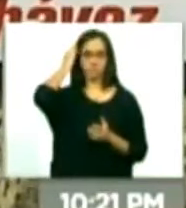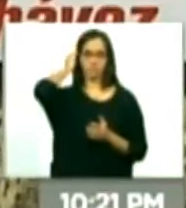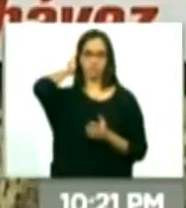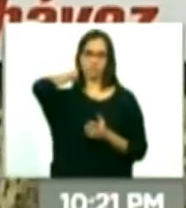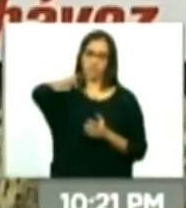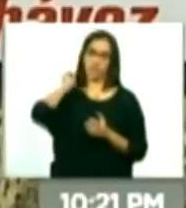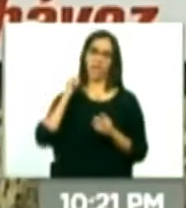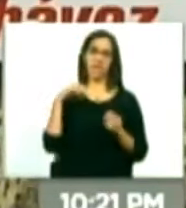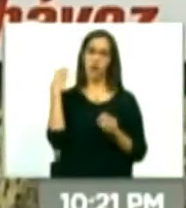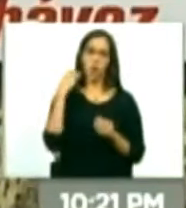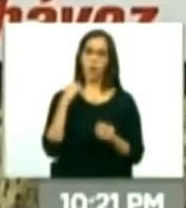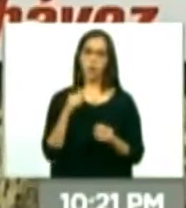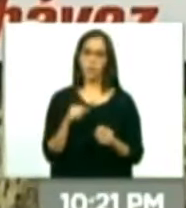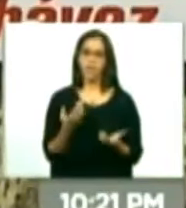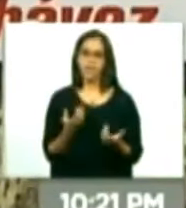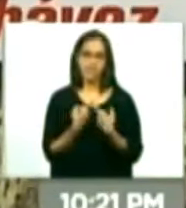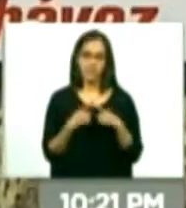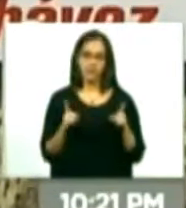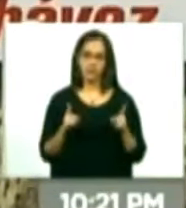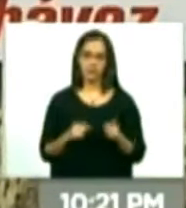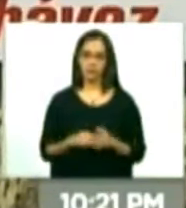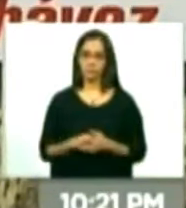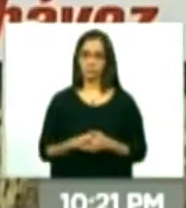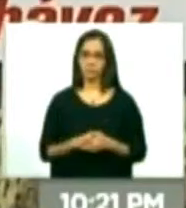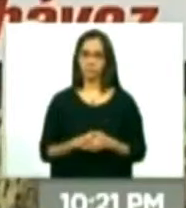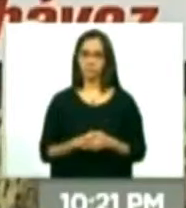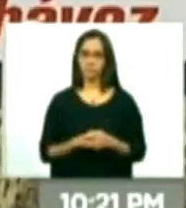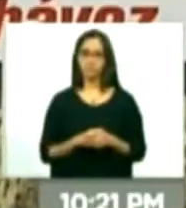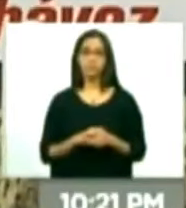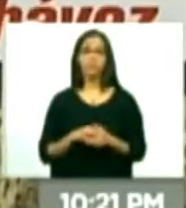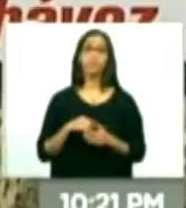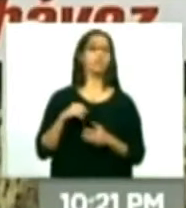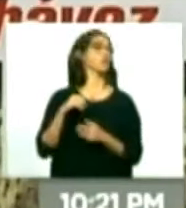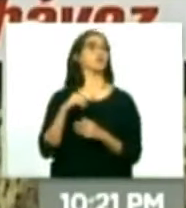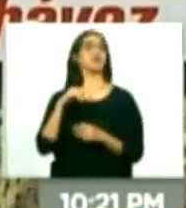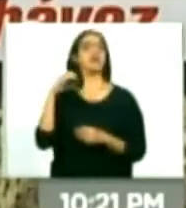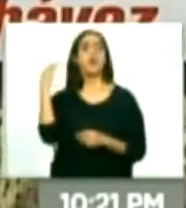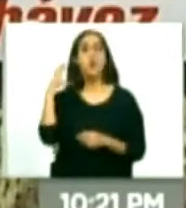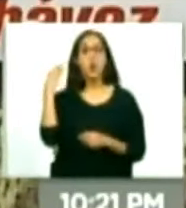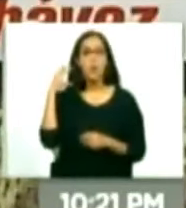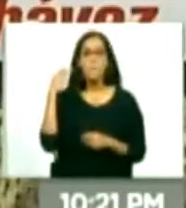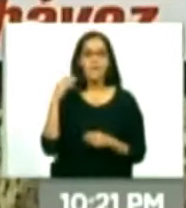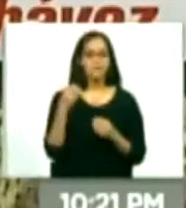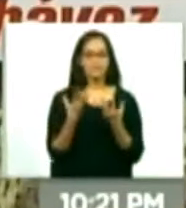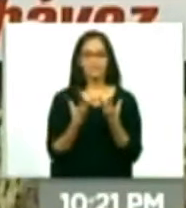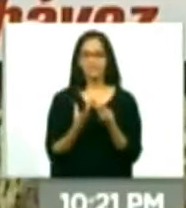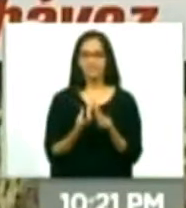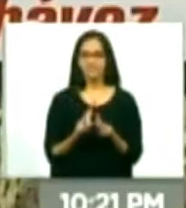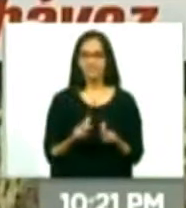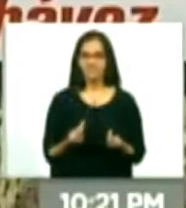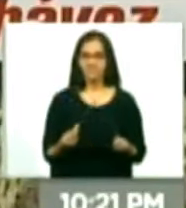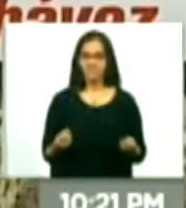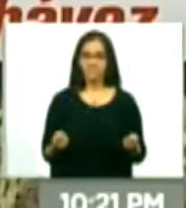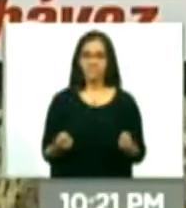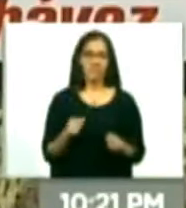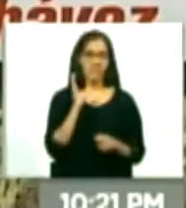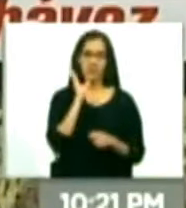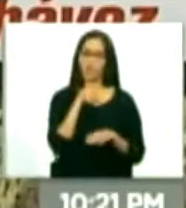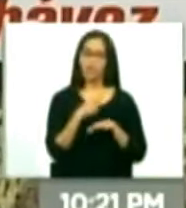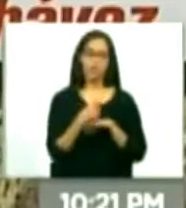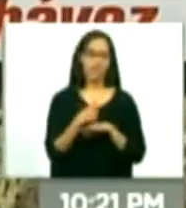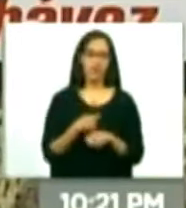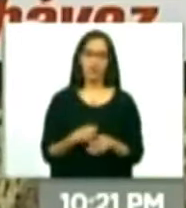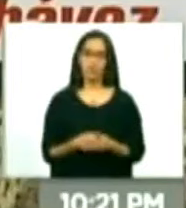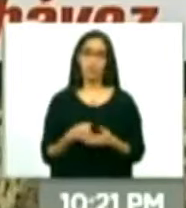esperen. Colombia es otra cosa. Colombia es un estado en descomposición. En verdad ya no hay Estado,